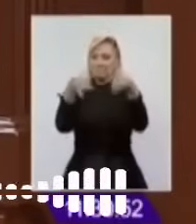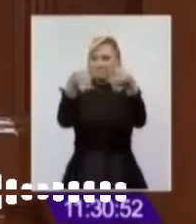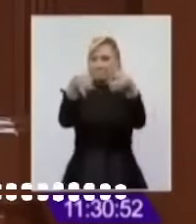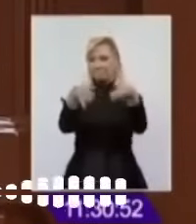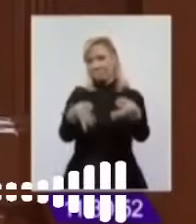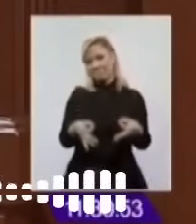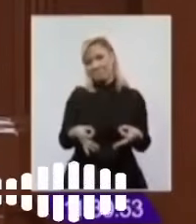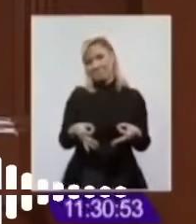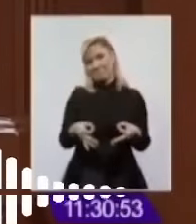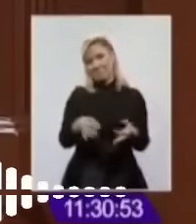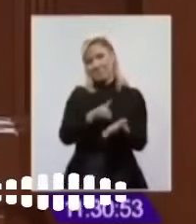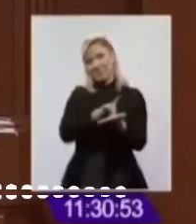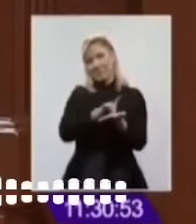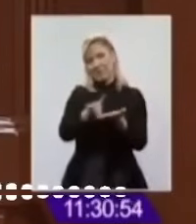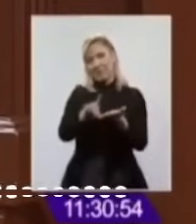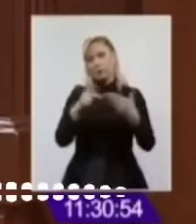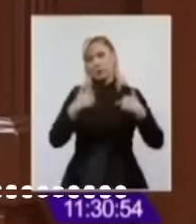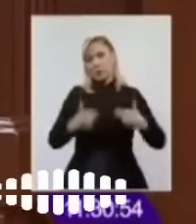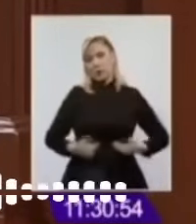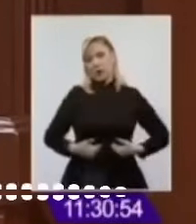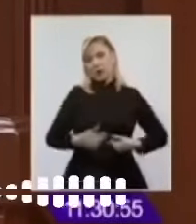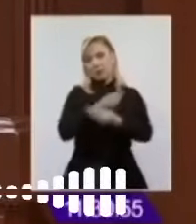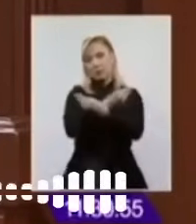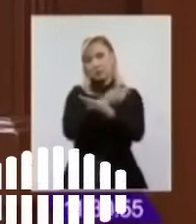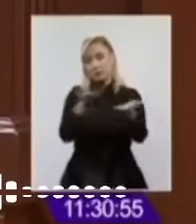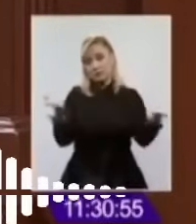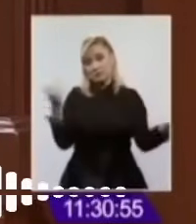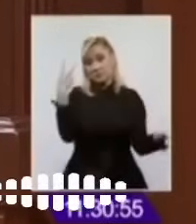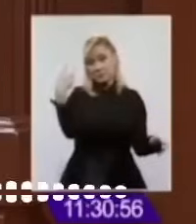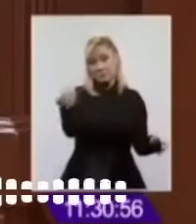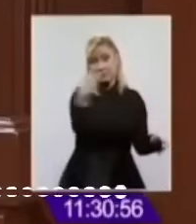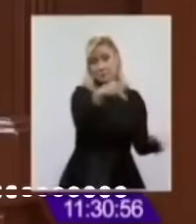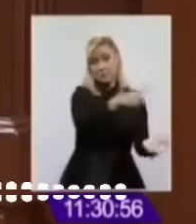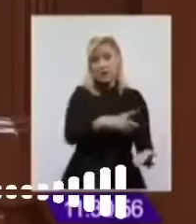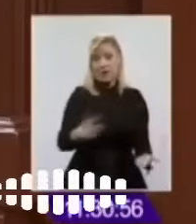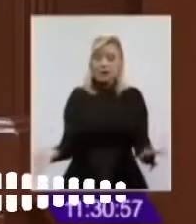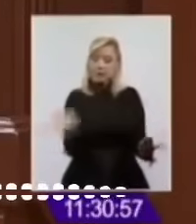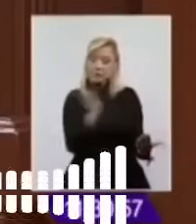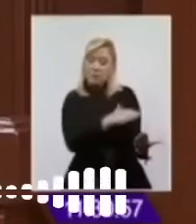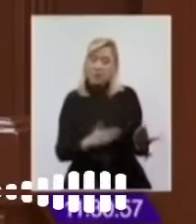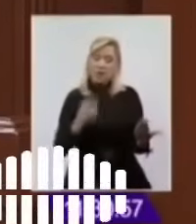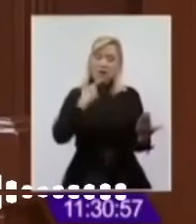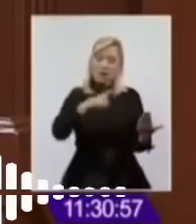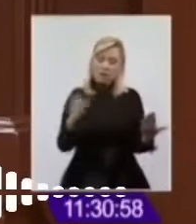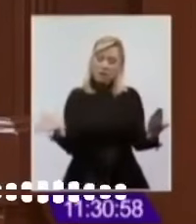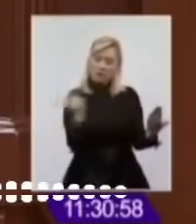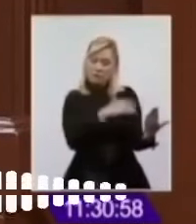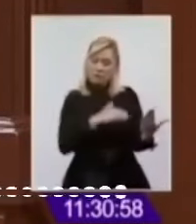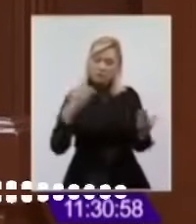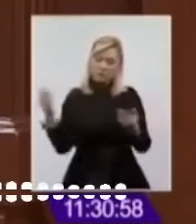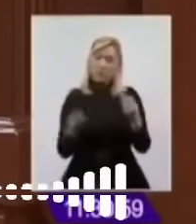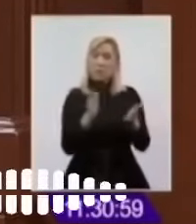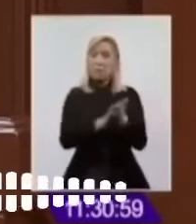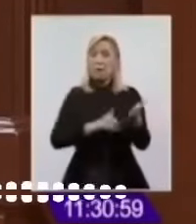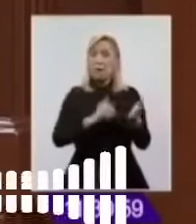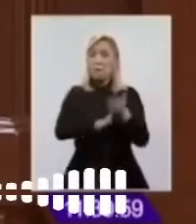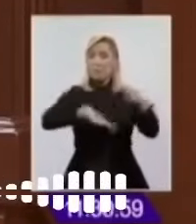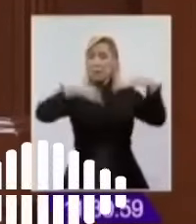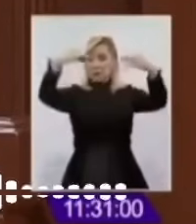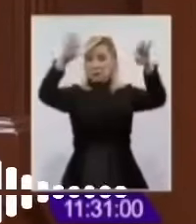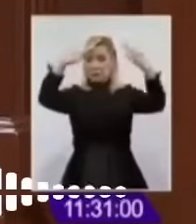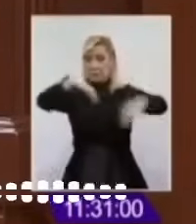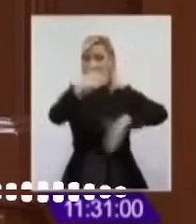materialización de los Derechos Humanos los expedientes no son únicamente papeles y